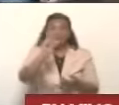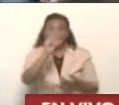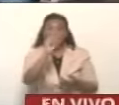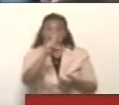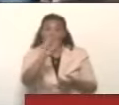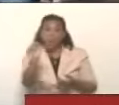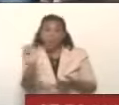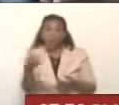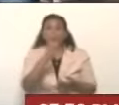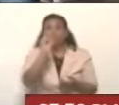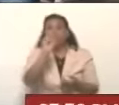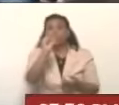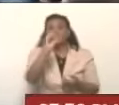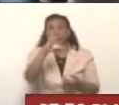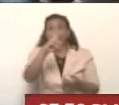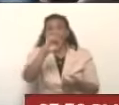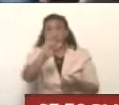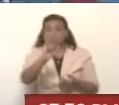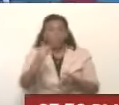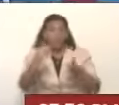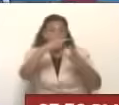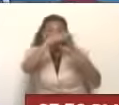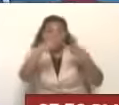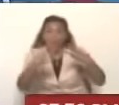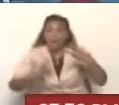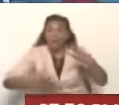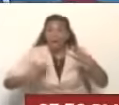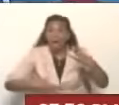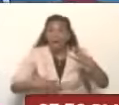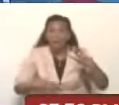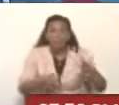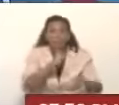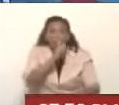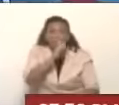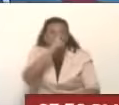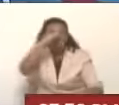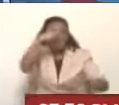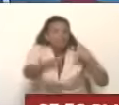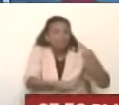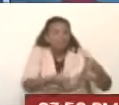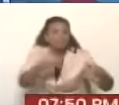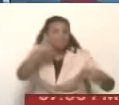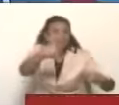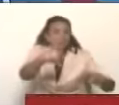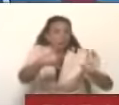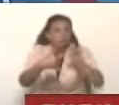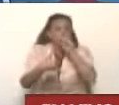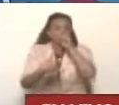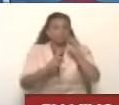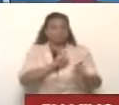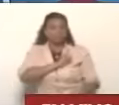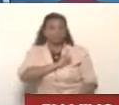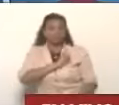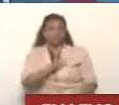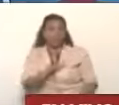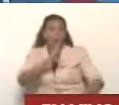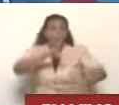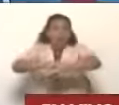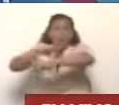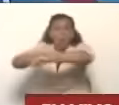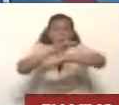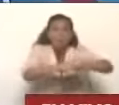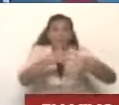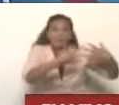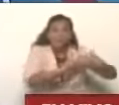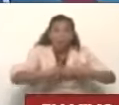eran los grandes extorsionadores. Amenazaban gente en Venezuela de ponerles órdenes de captura en los